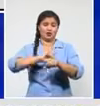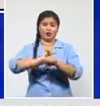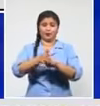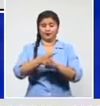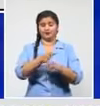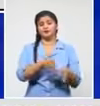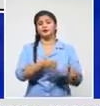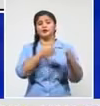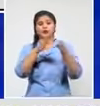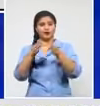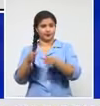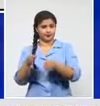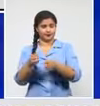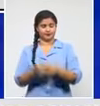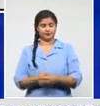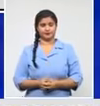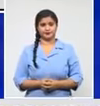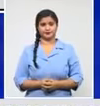Ratificamos